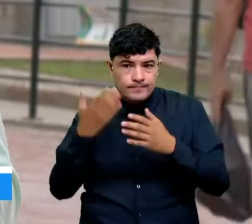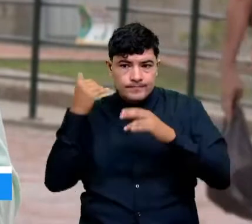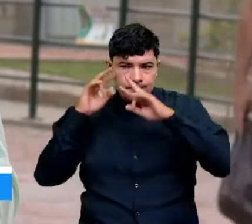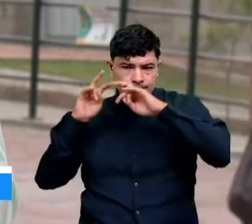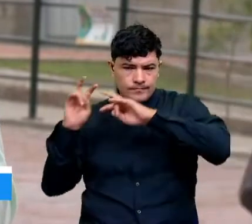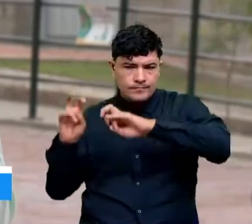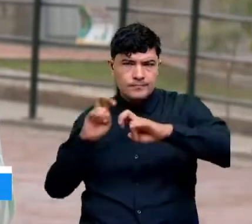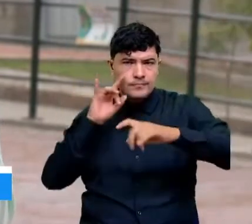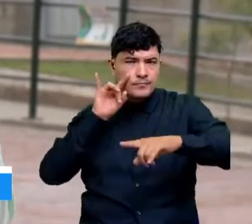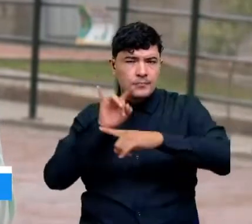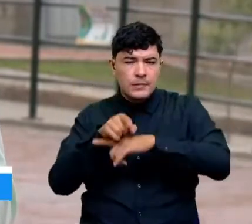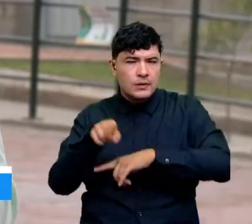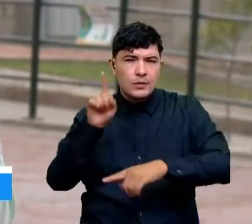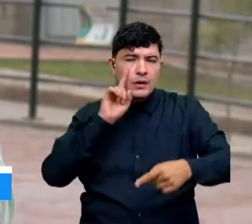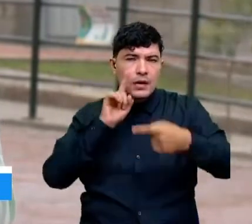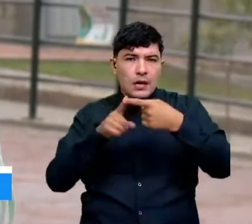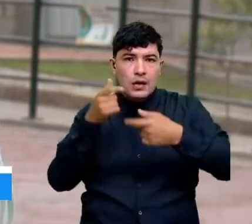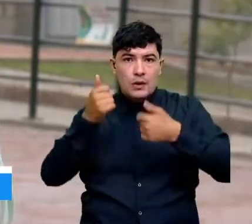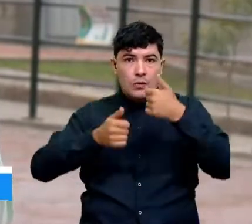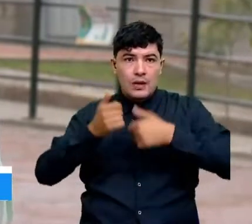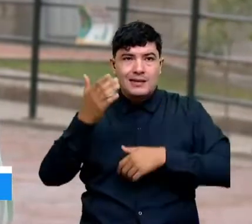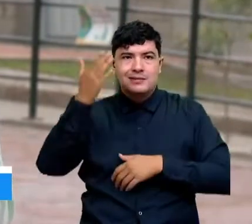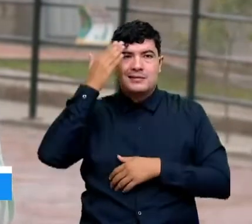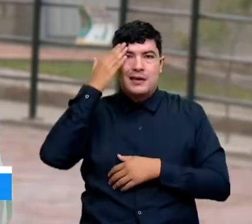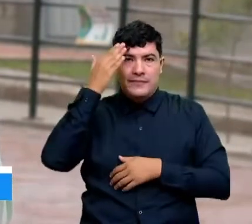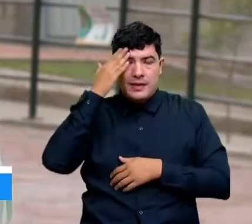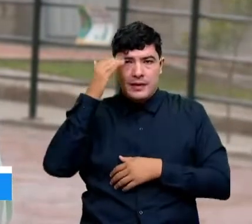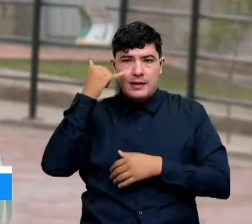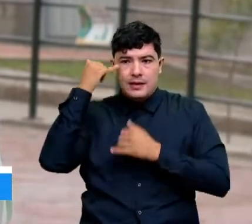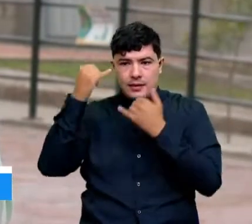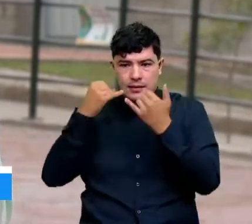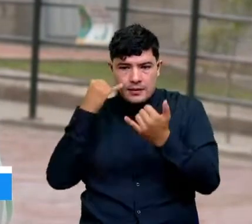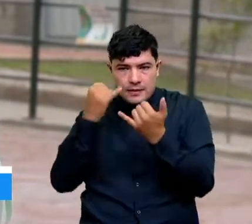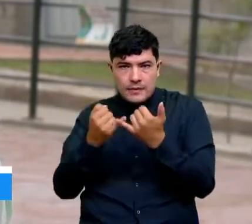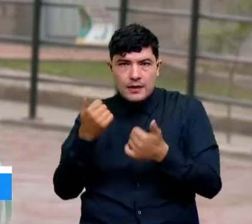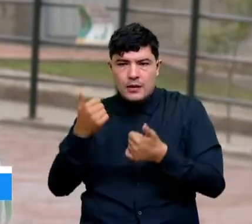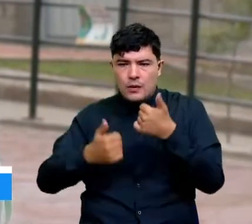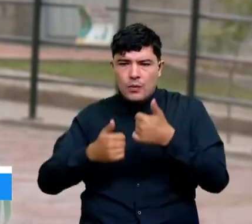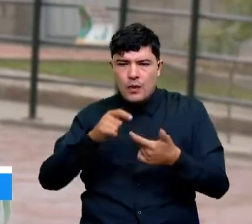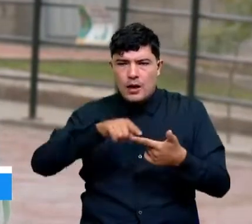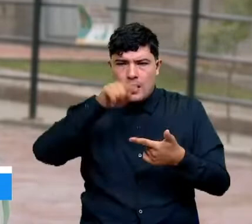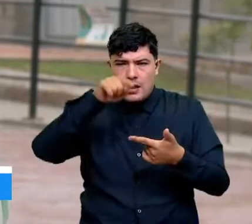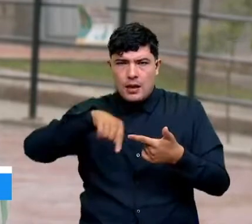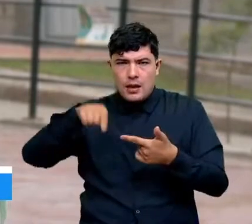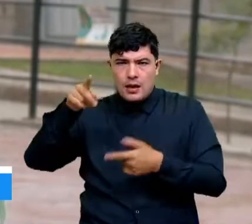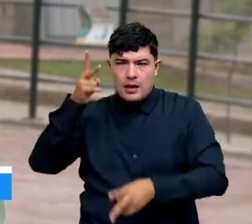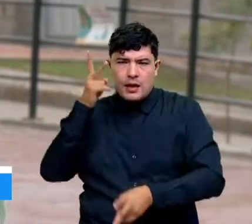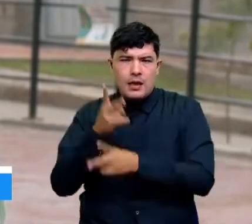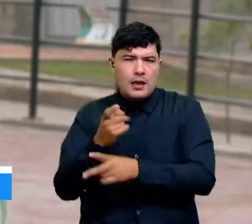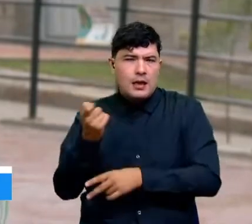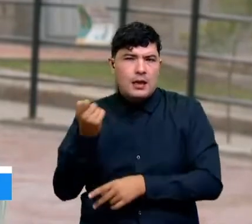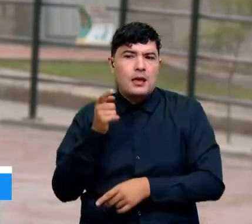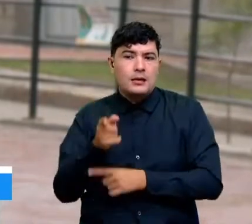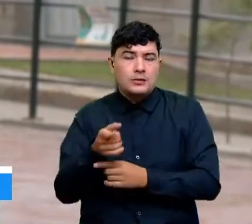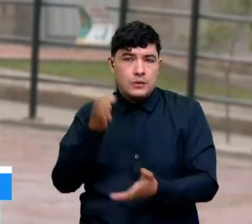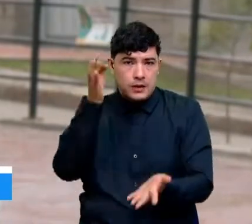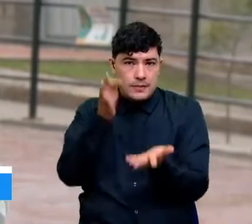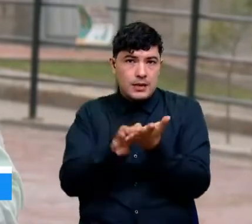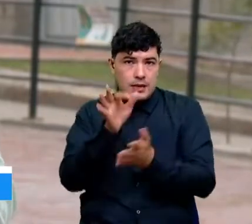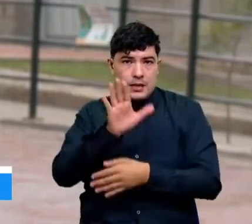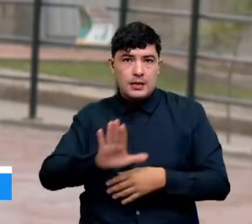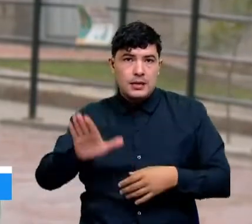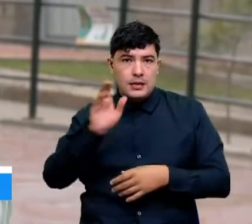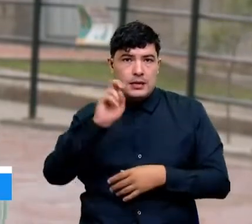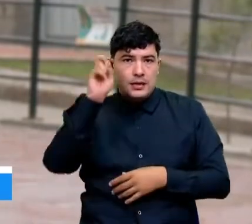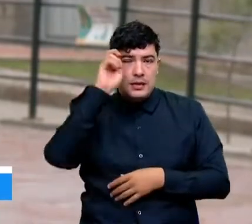operativos precisamente para poder determinar o bajar cuáles son los indicadores de inseguridad que hay en la capital del norte de Santander. Varias